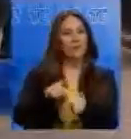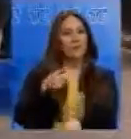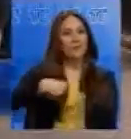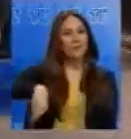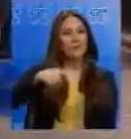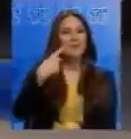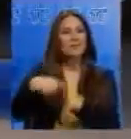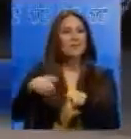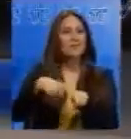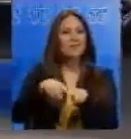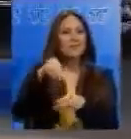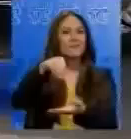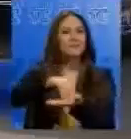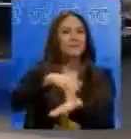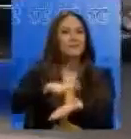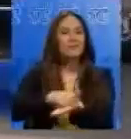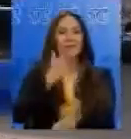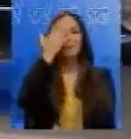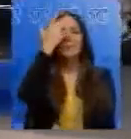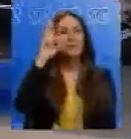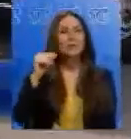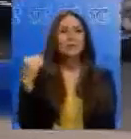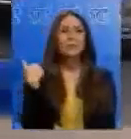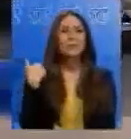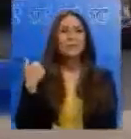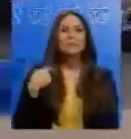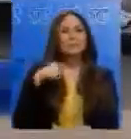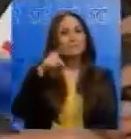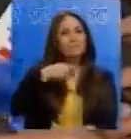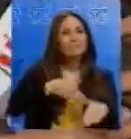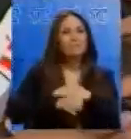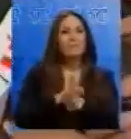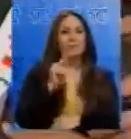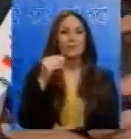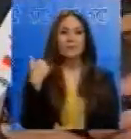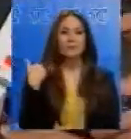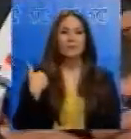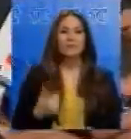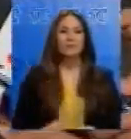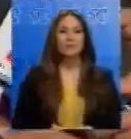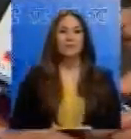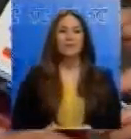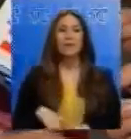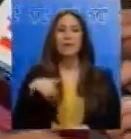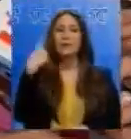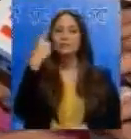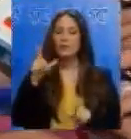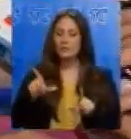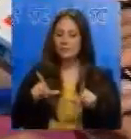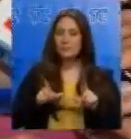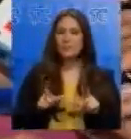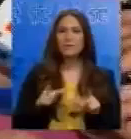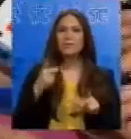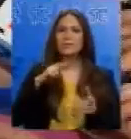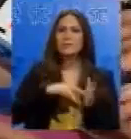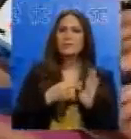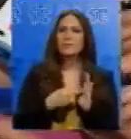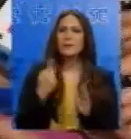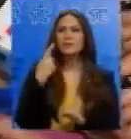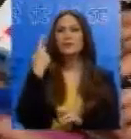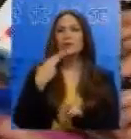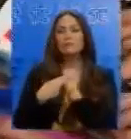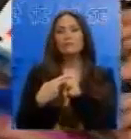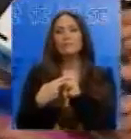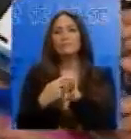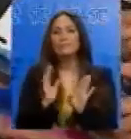de eventos locales a los que no tuvieron acceso. Tenemos solamente esta acreditación, es una acreditación